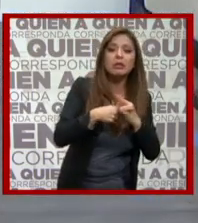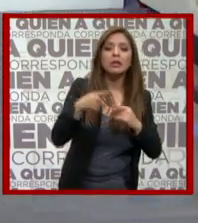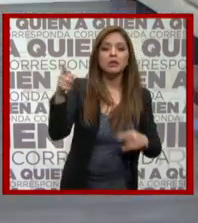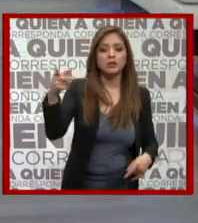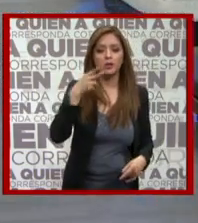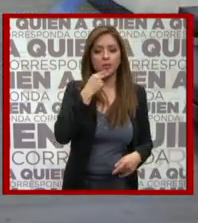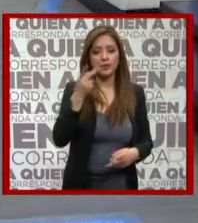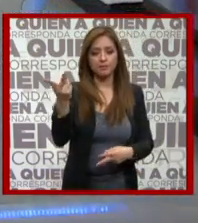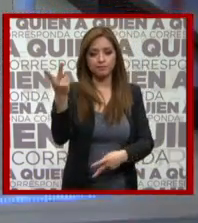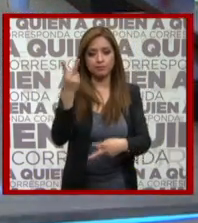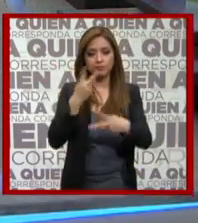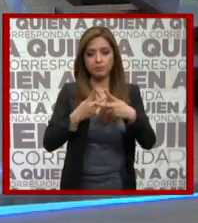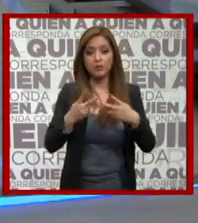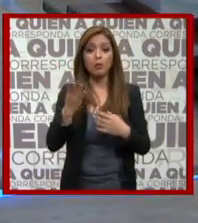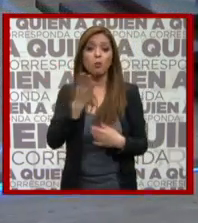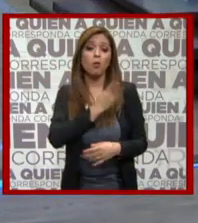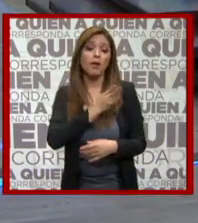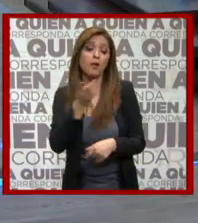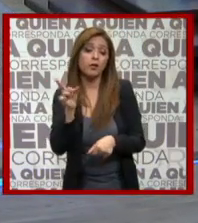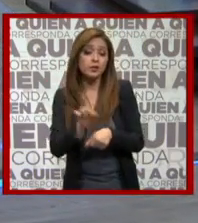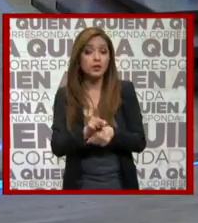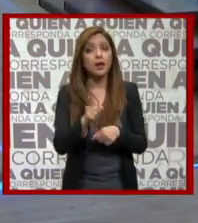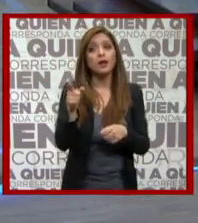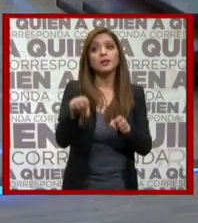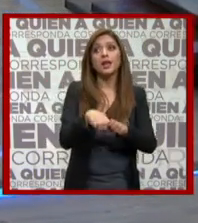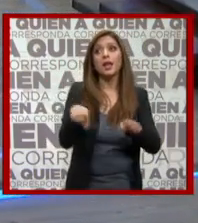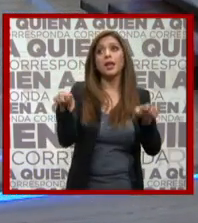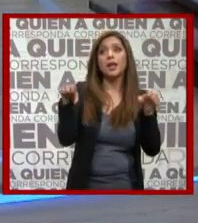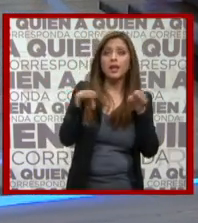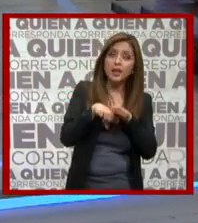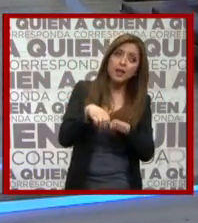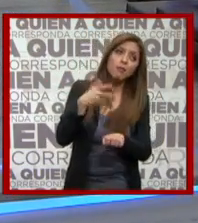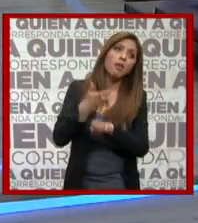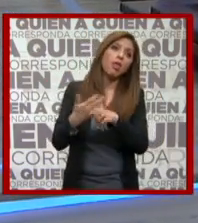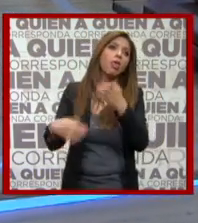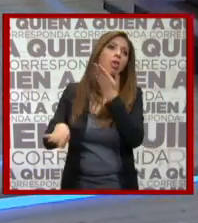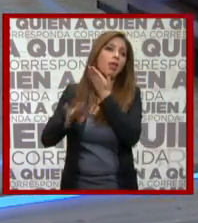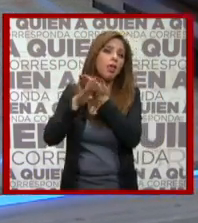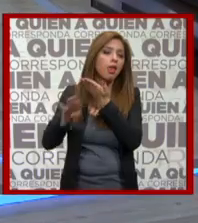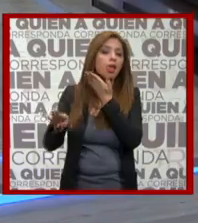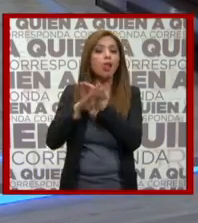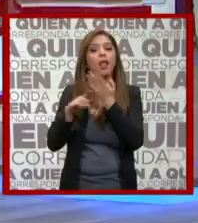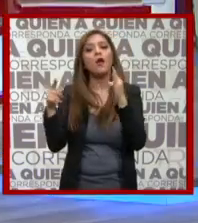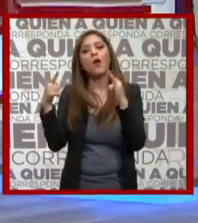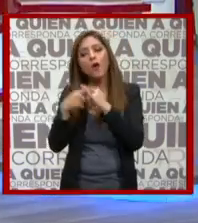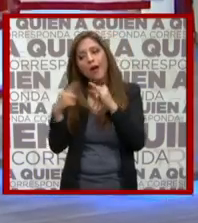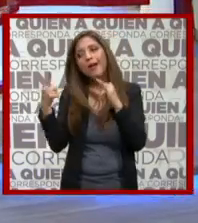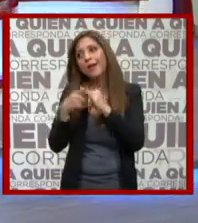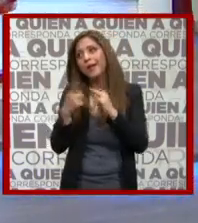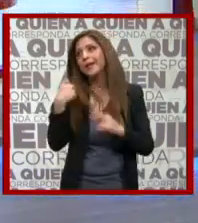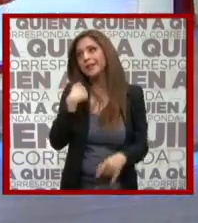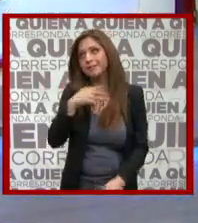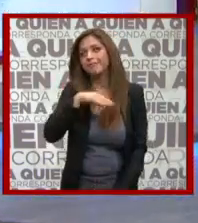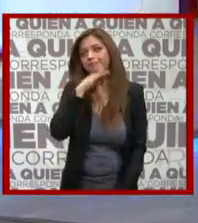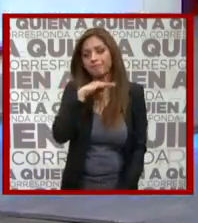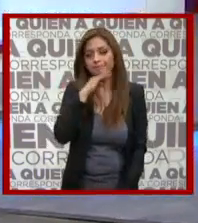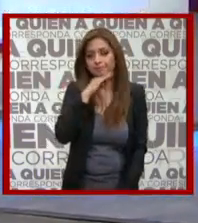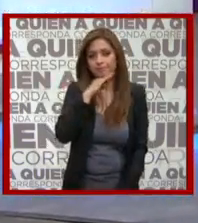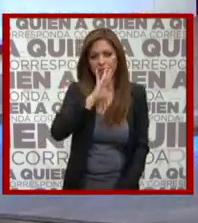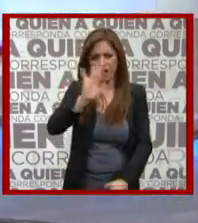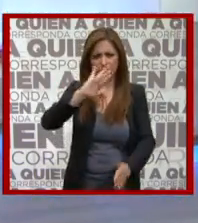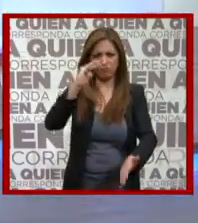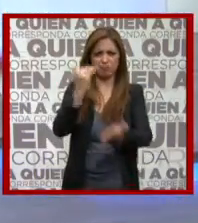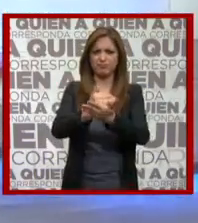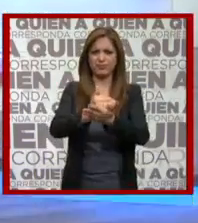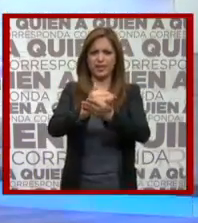manager, en lugar de decirme buenos días, me va a preguntar por su equipo, me va a preguntar por el gol y esas cosas. Se acabó, no